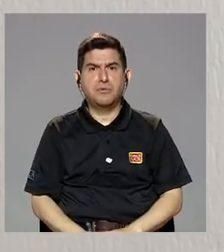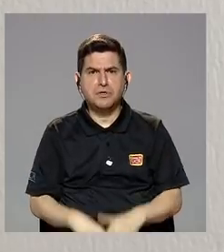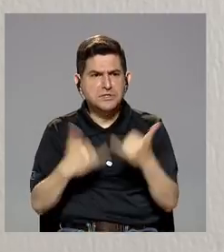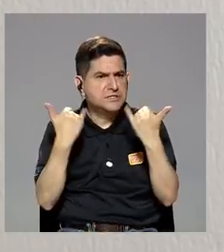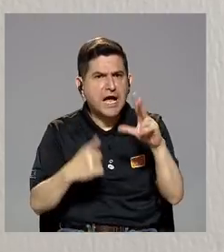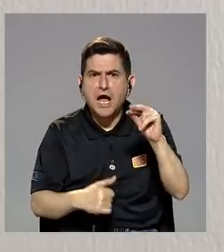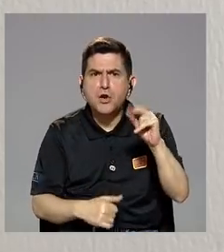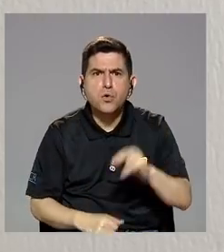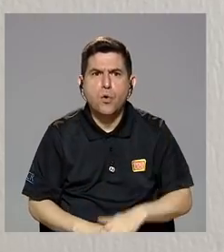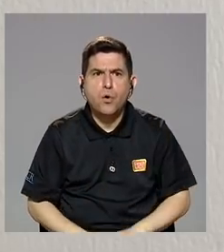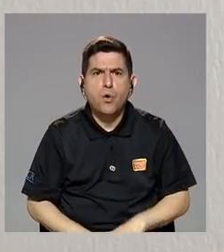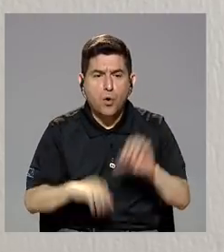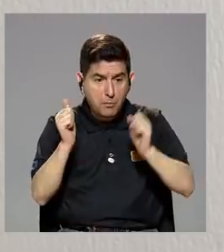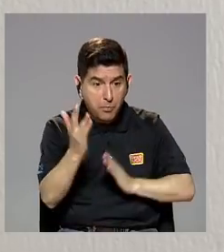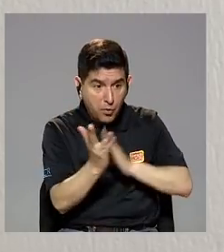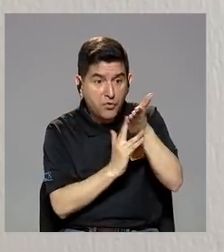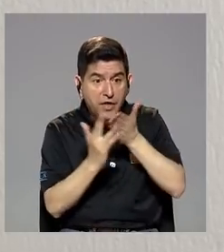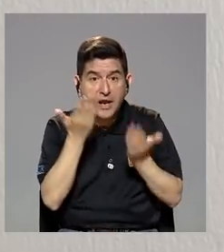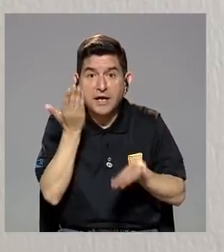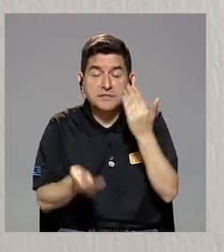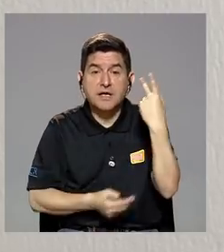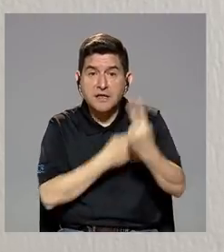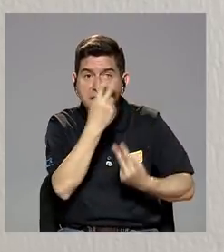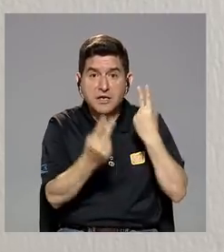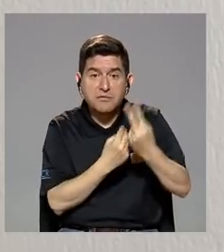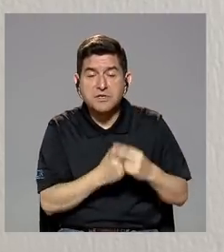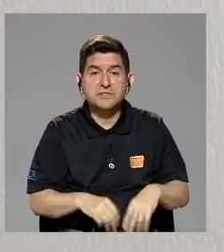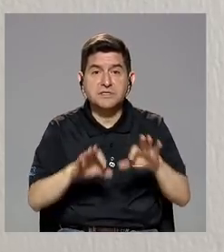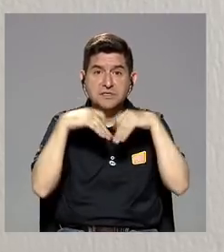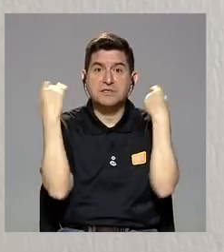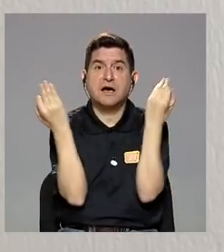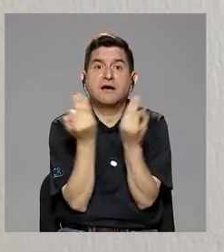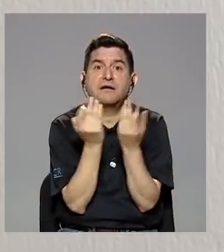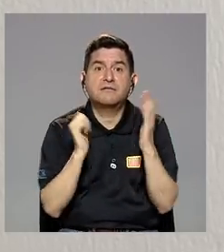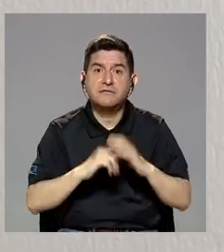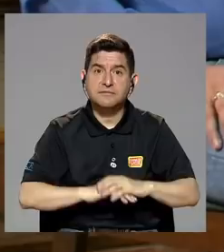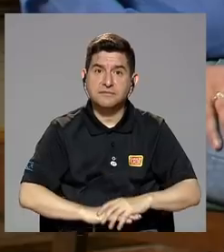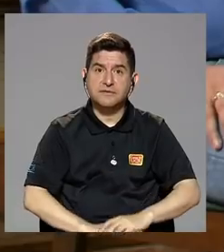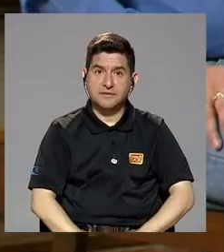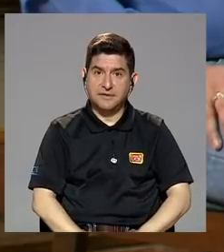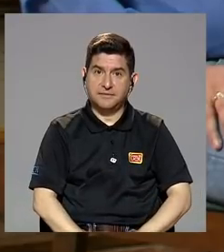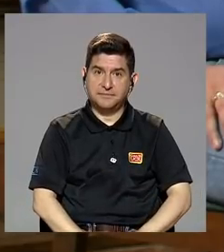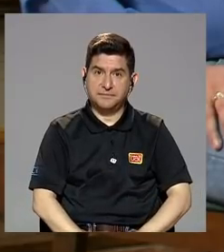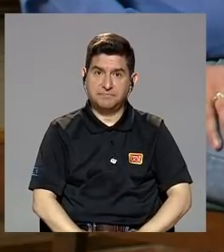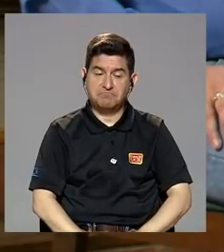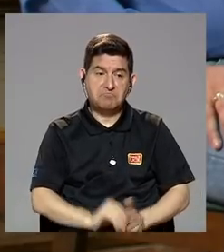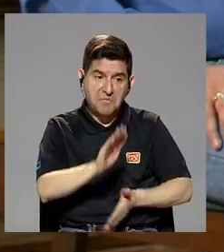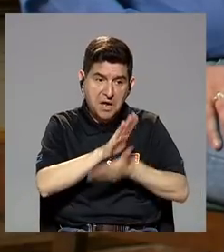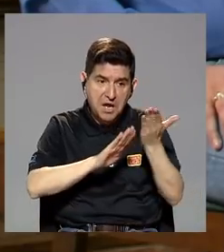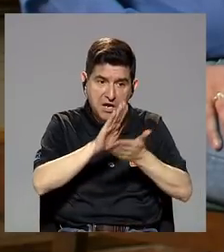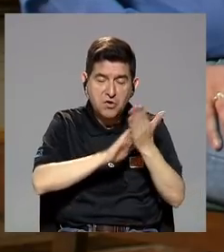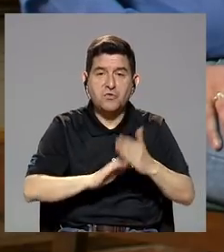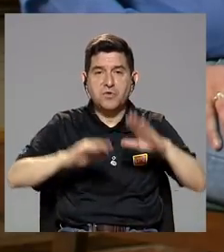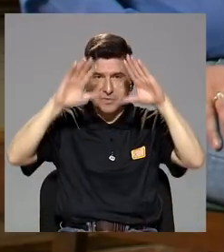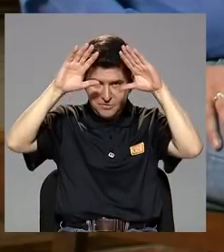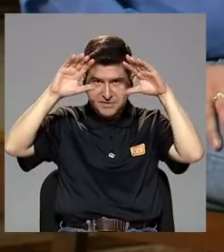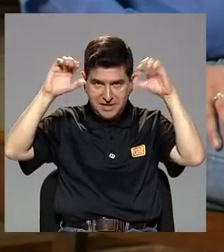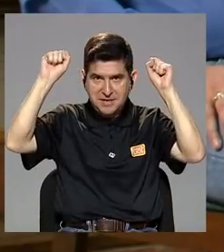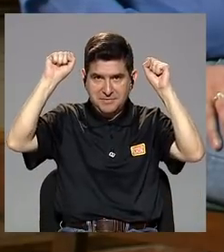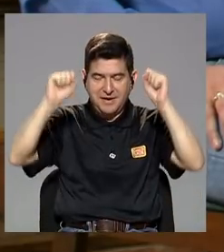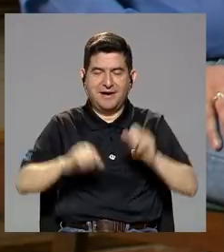volver a chile podemos entrar aunque sea dar una vuelta y ver a los parientes y todos los demás y nos fuimos a la embajada